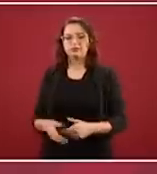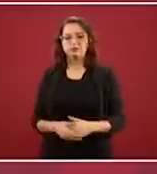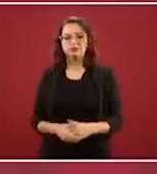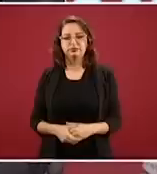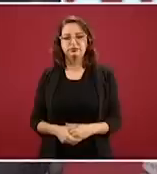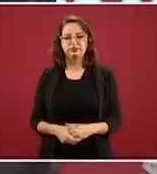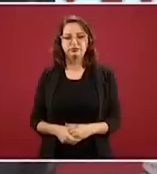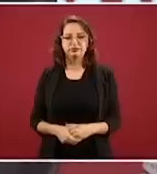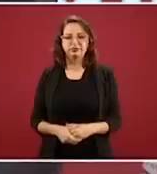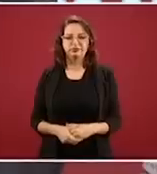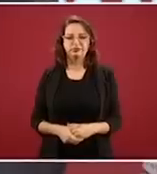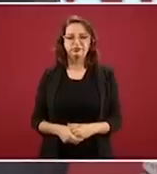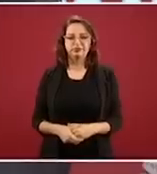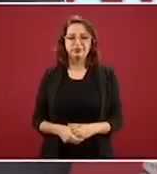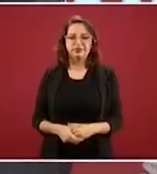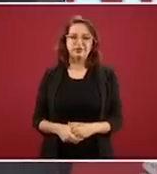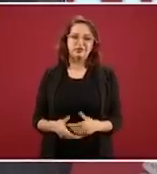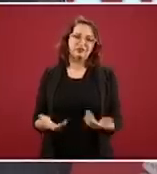se nombraron para eso,